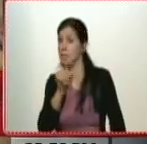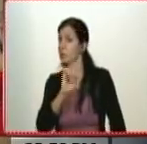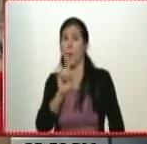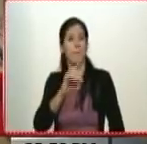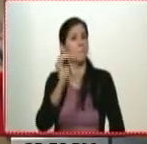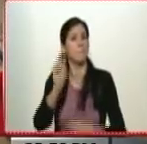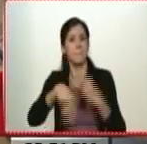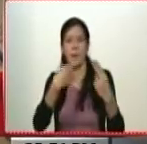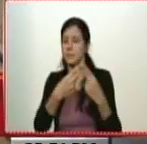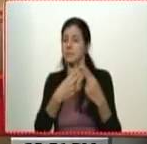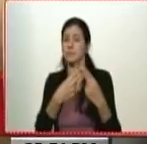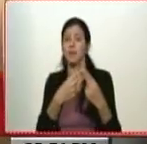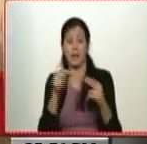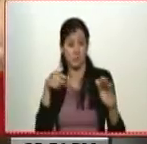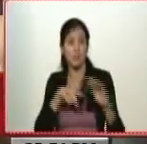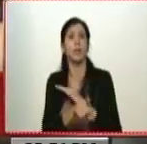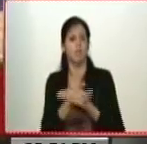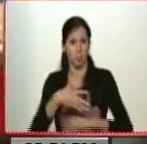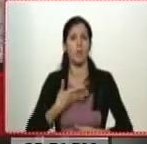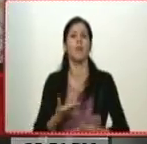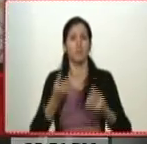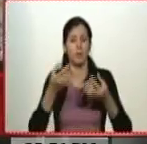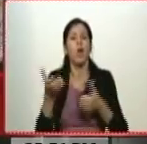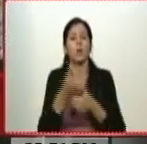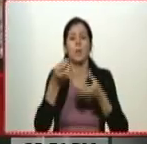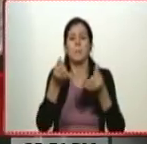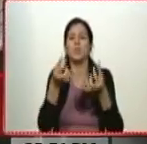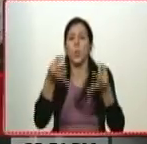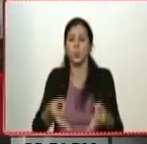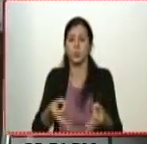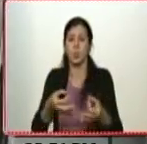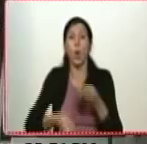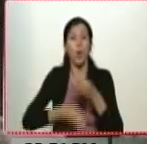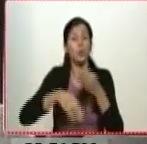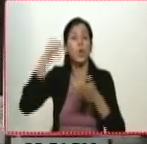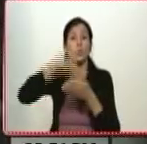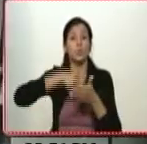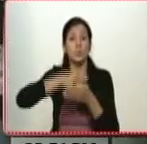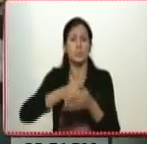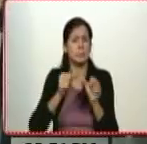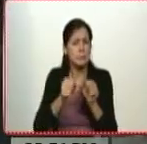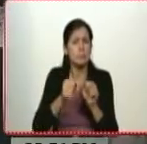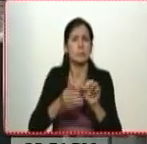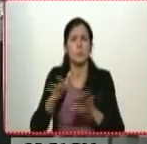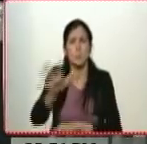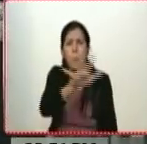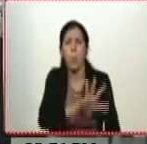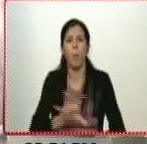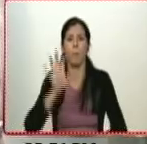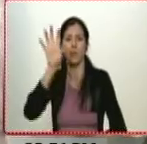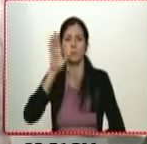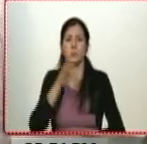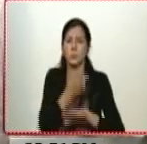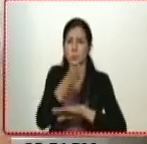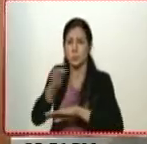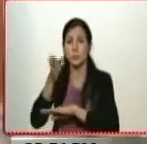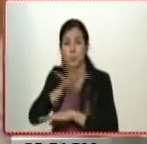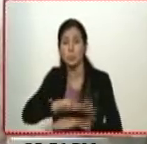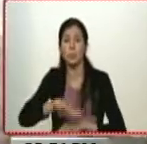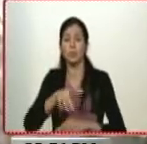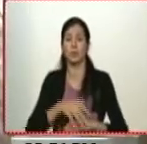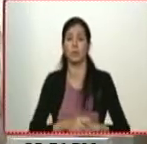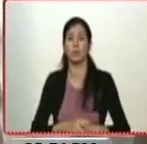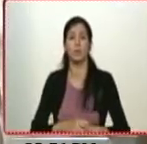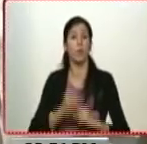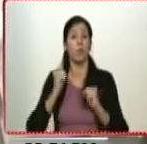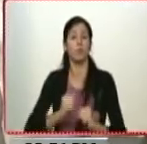el precio justo. La batalla continúa. Esta instancia se mantendrá desplegada a lo largo y ancho del territorio nacional y se fortalecerá